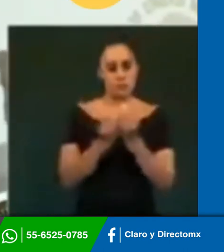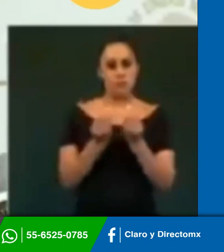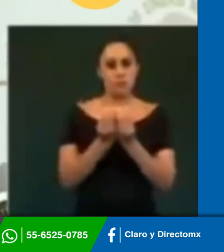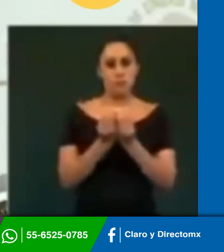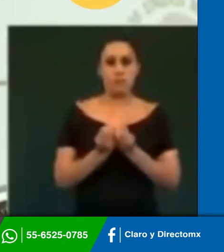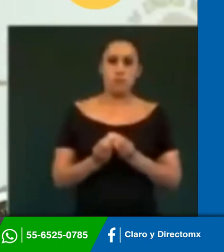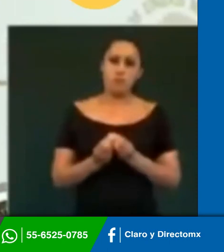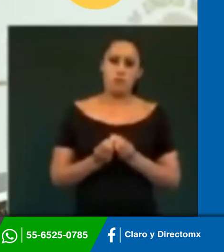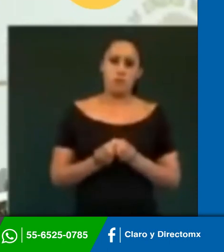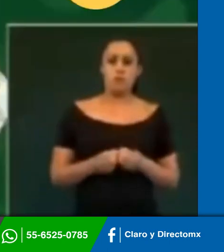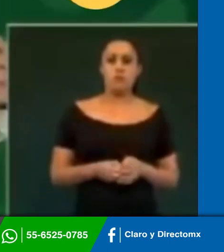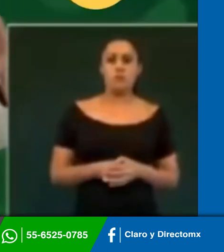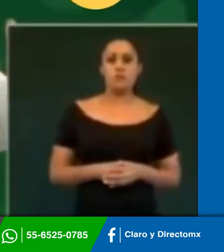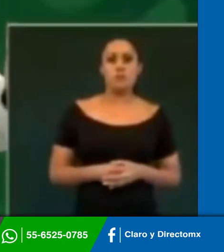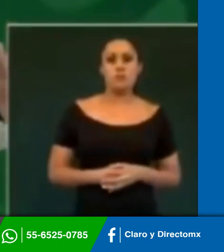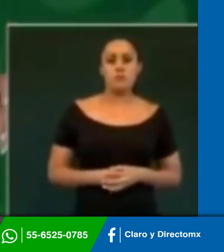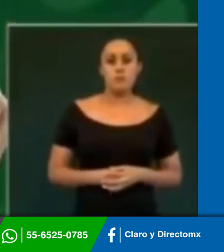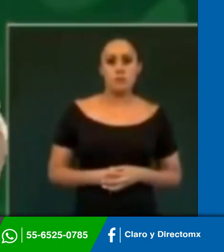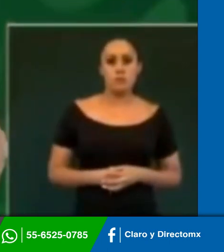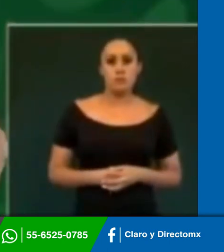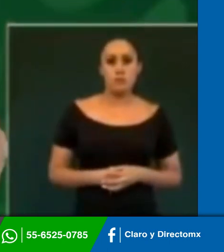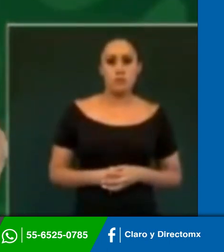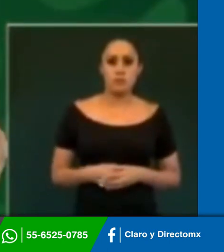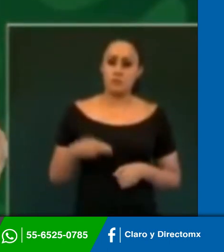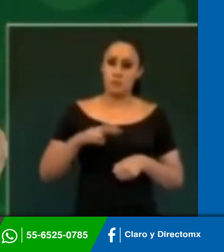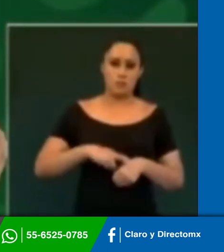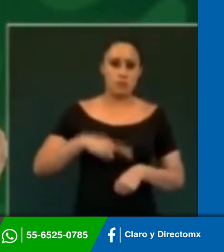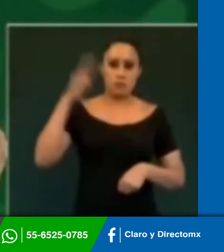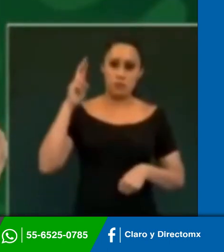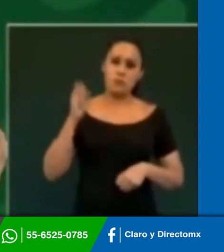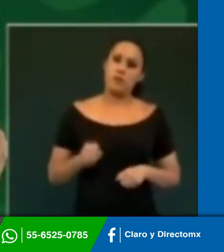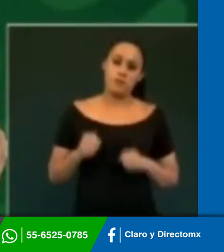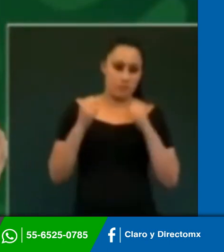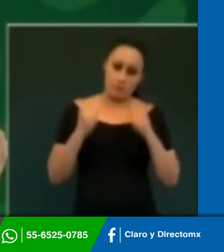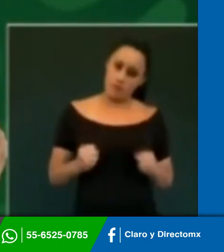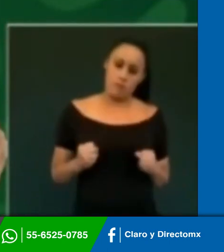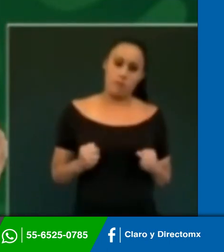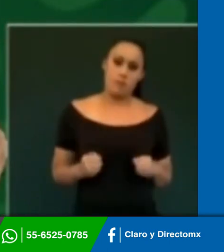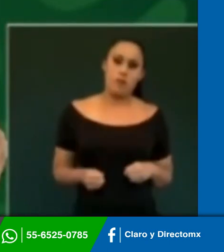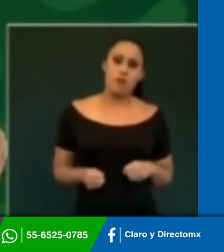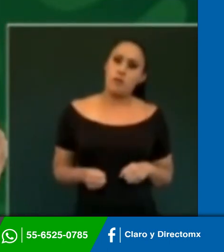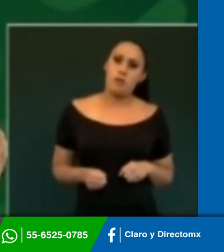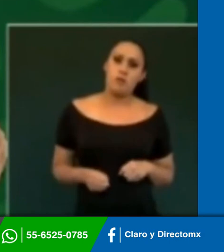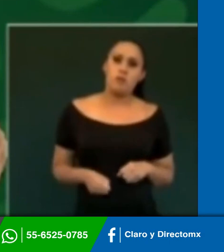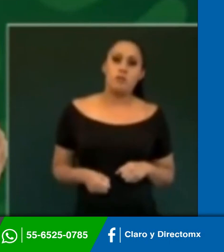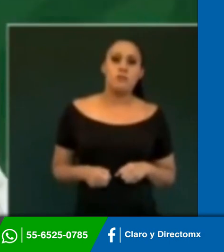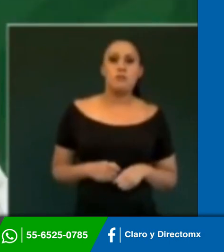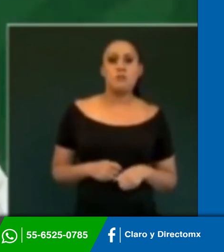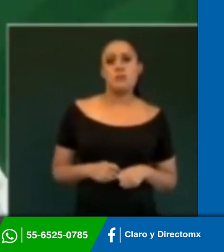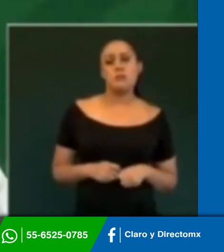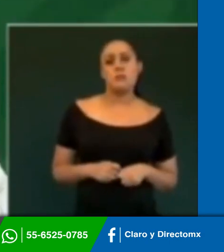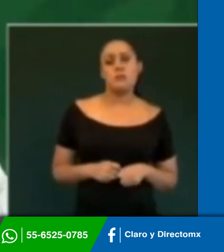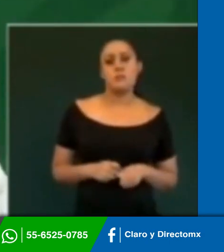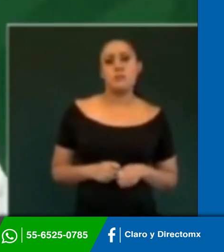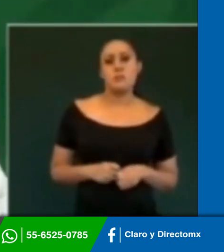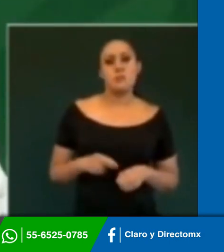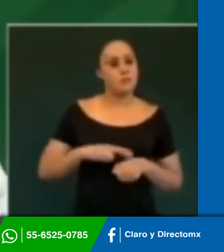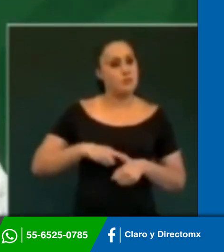de la nación. Y por eso hace esta exigencia de hacer esta revisión